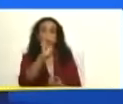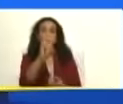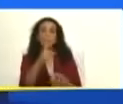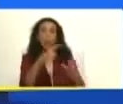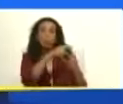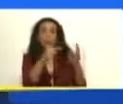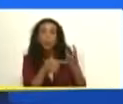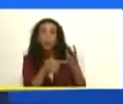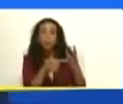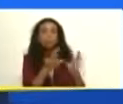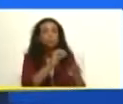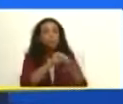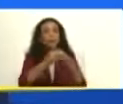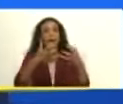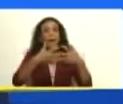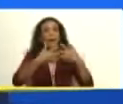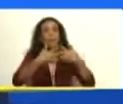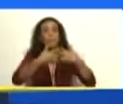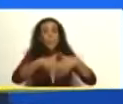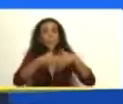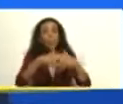Incremento de producción agroindustrial,